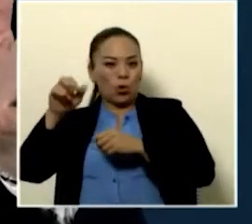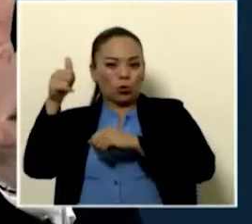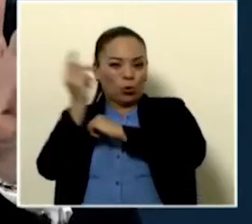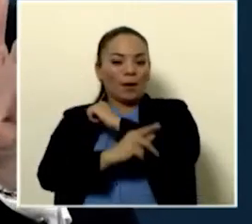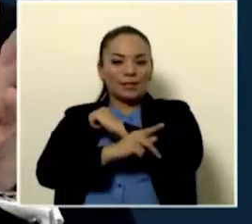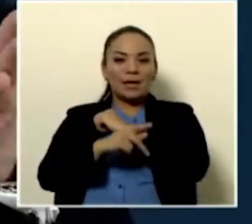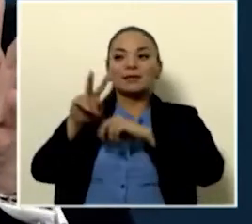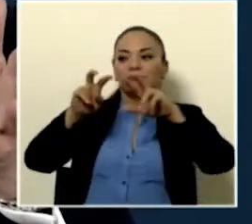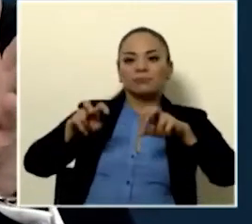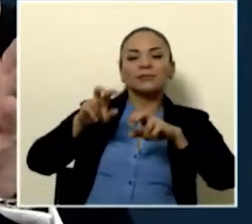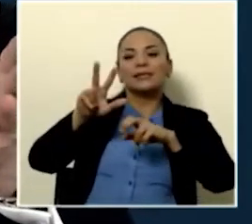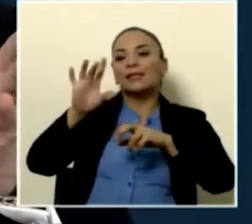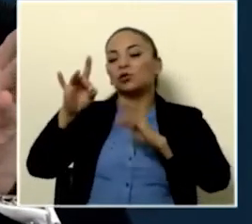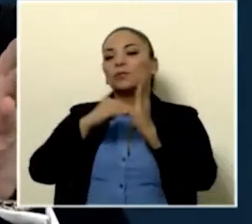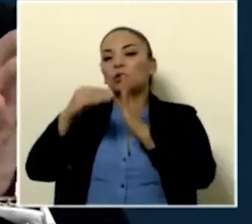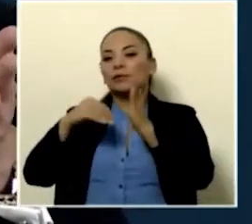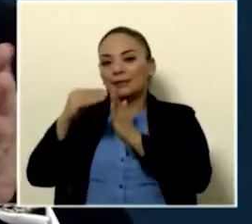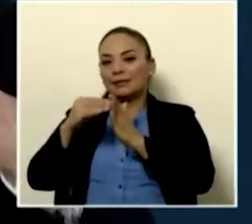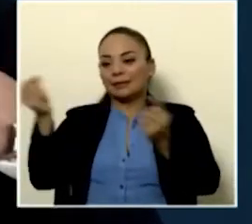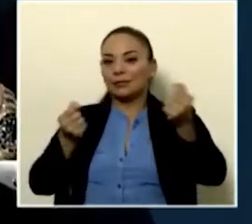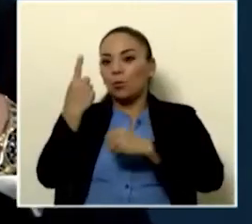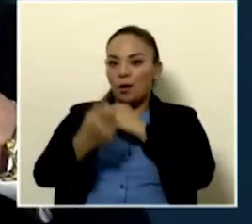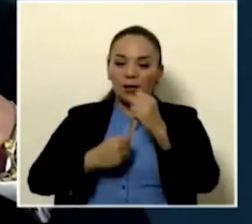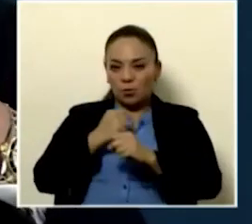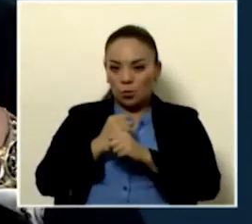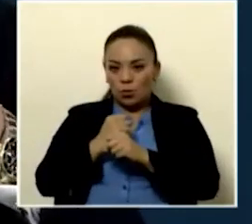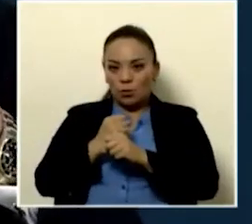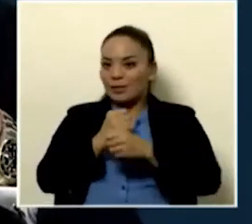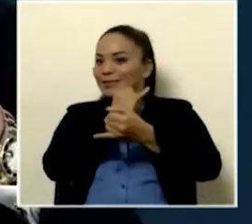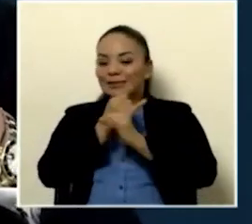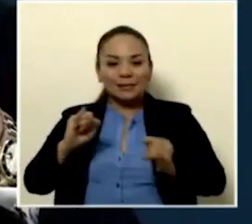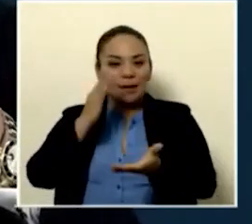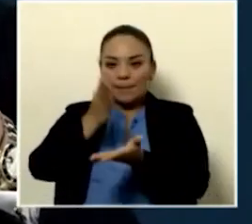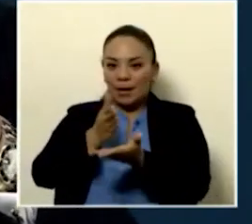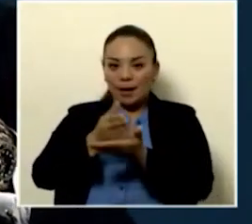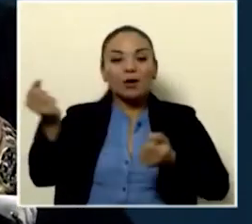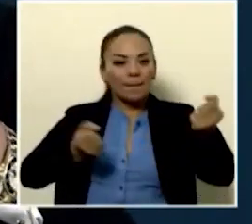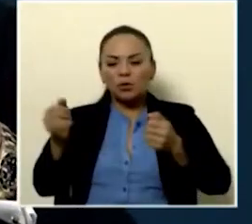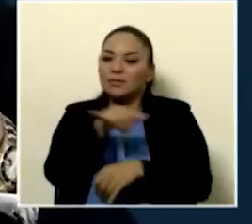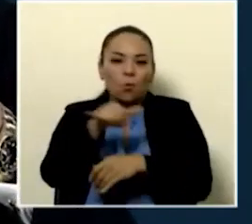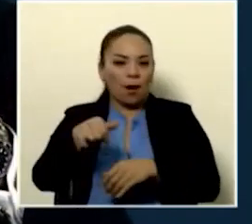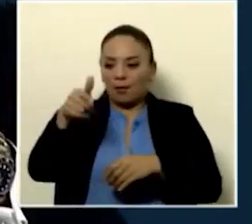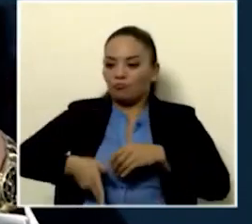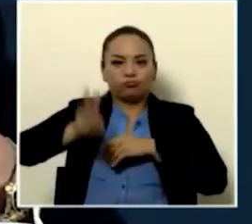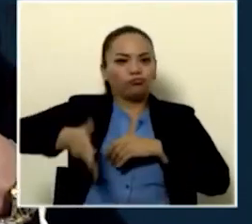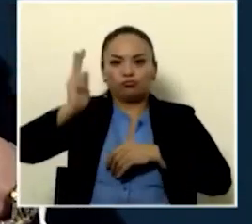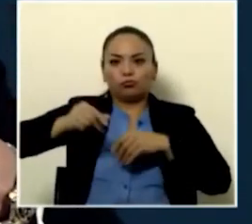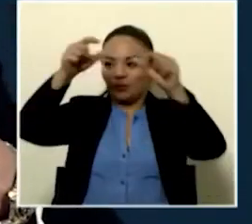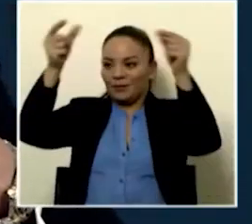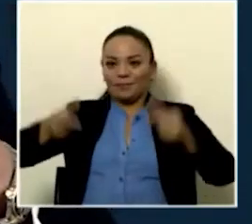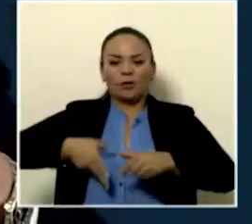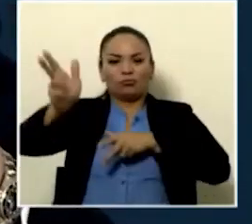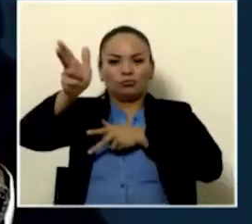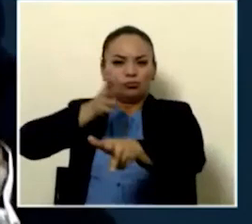escaneaban 38 millones de contenedores al año sin que pararan los camiones. Así va a ser. Y además escanean